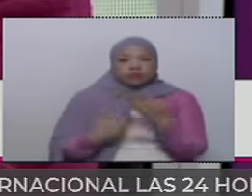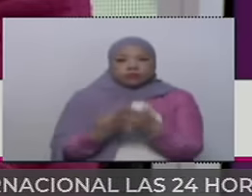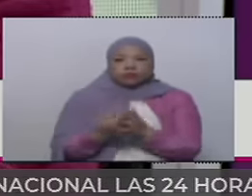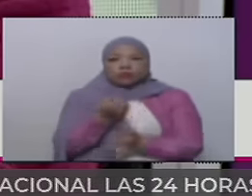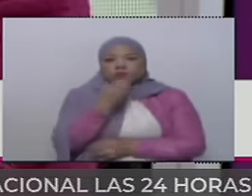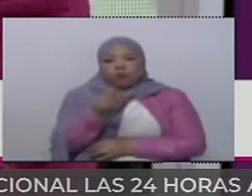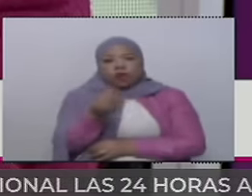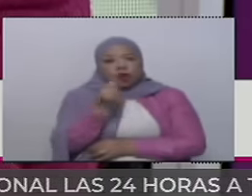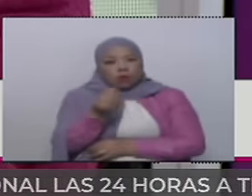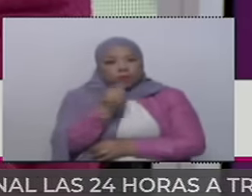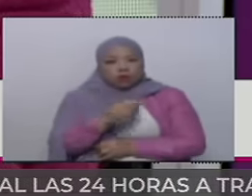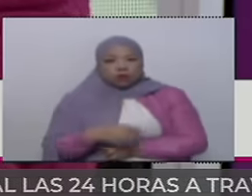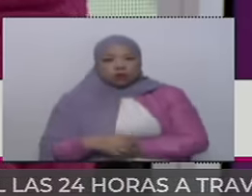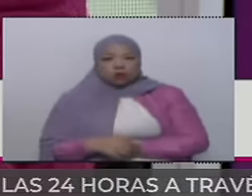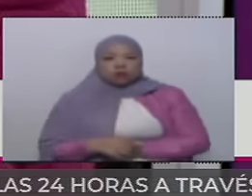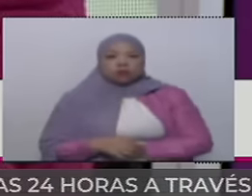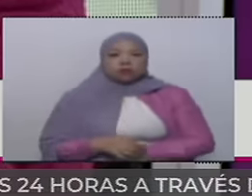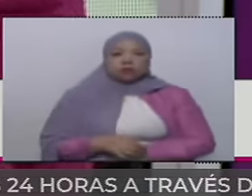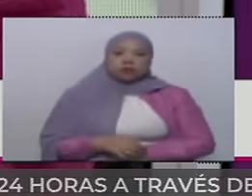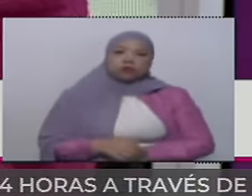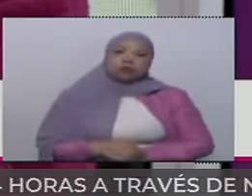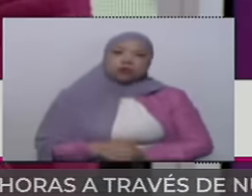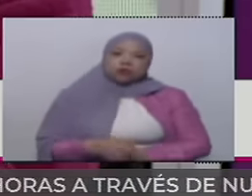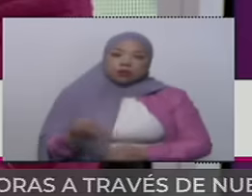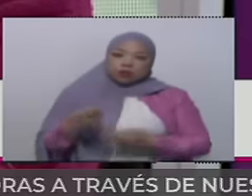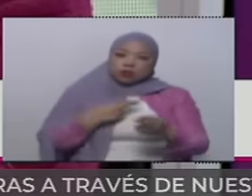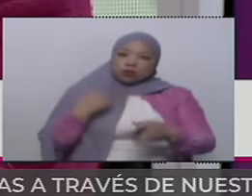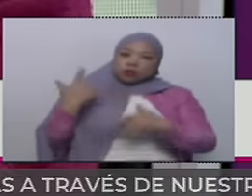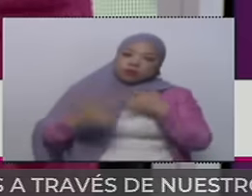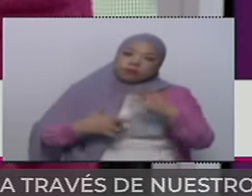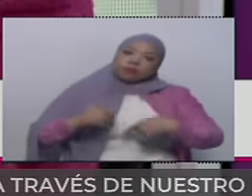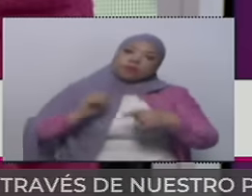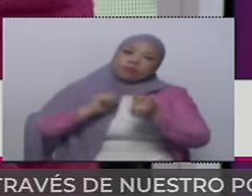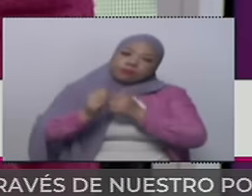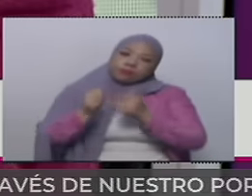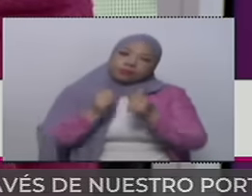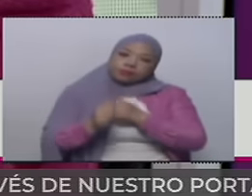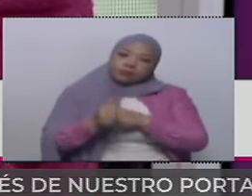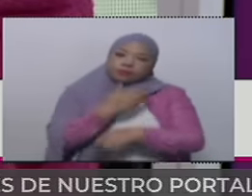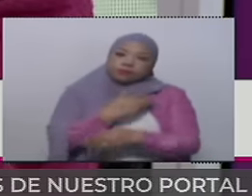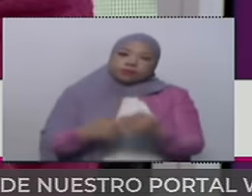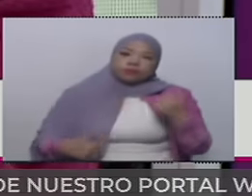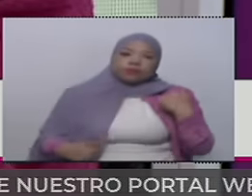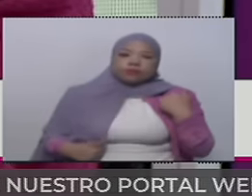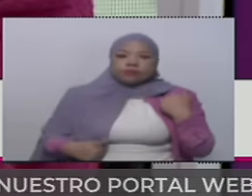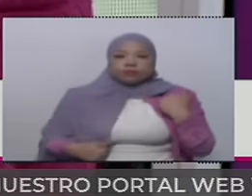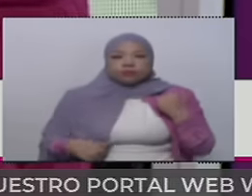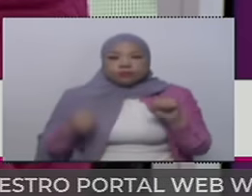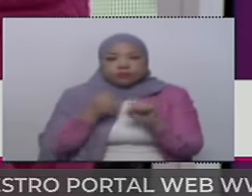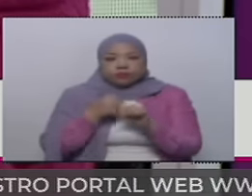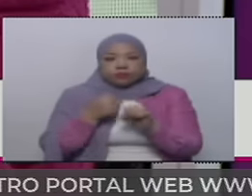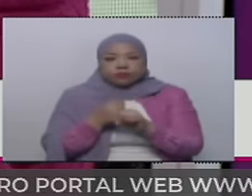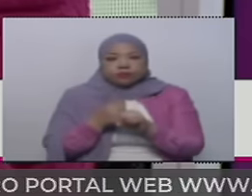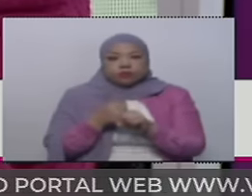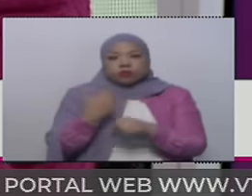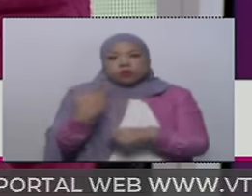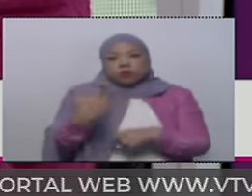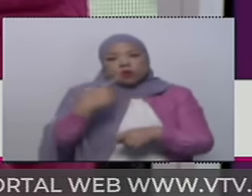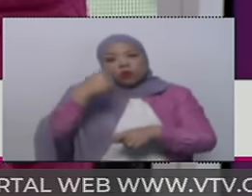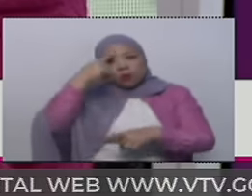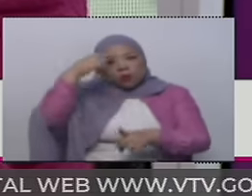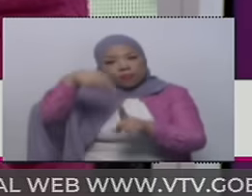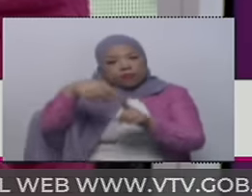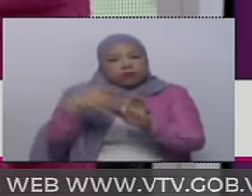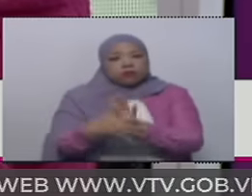buena alimentación. Y lo combinamos con la actividad física. Presidente, yo considero que esas son las tres claves del